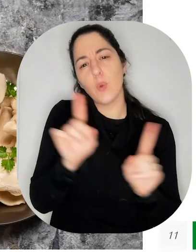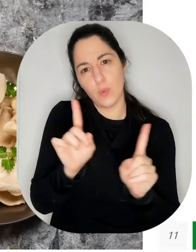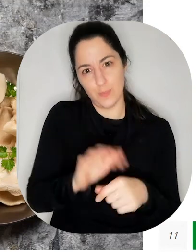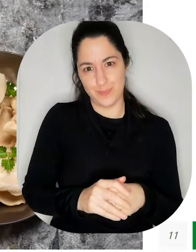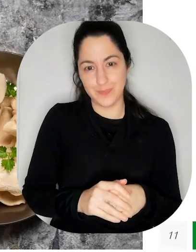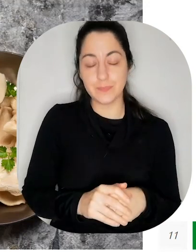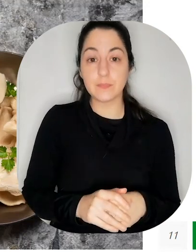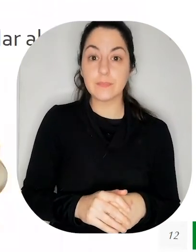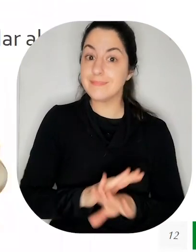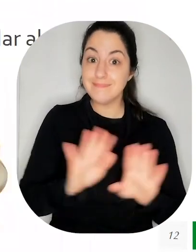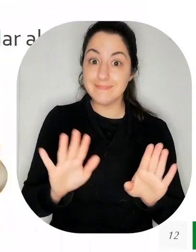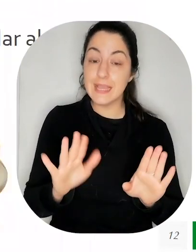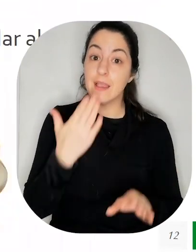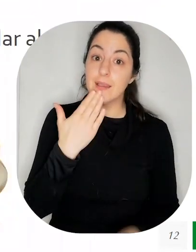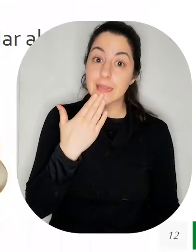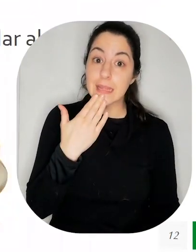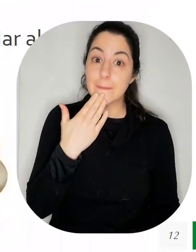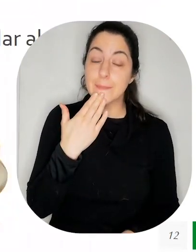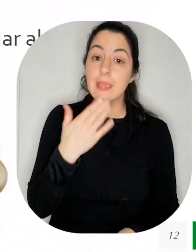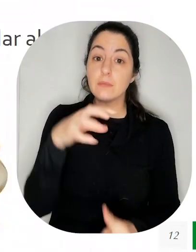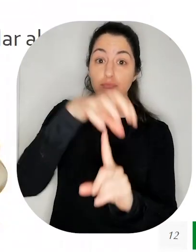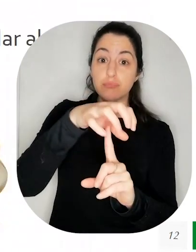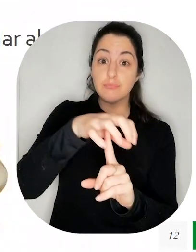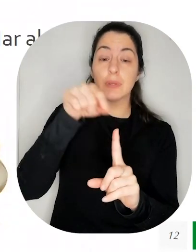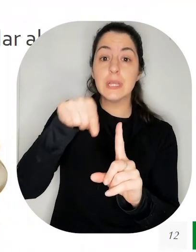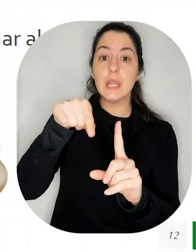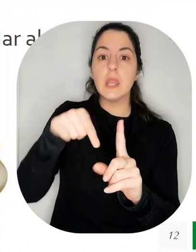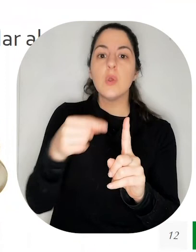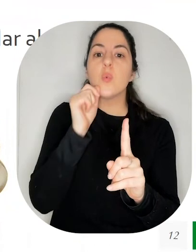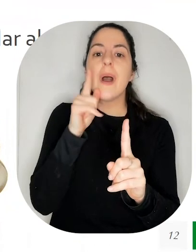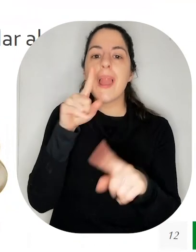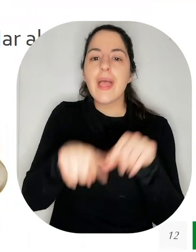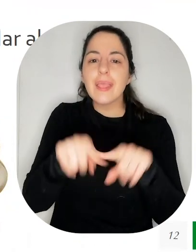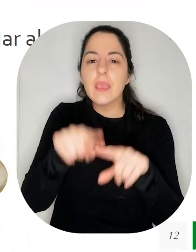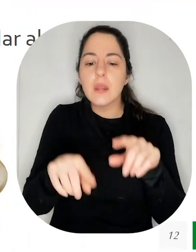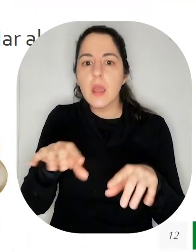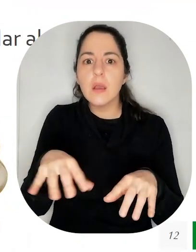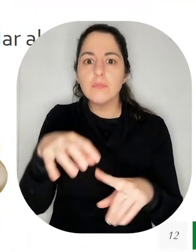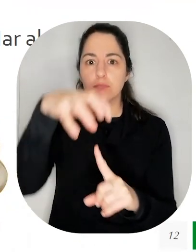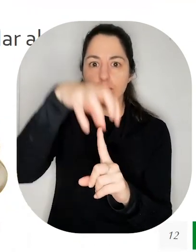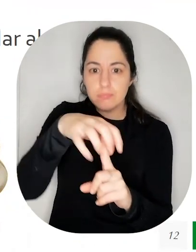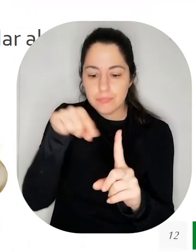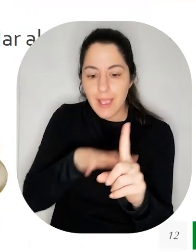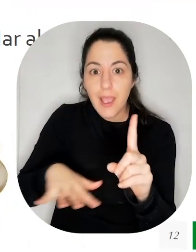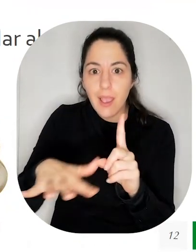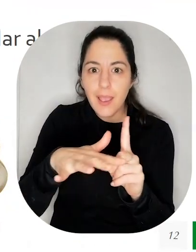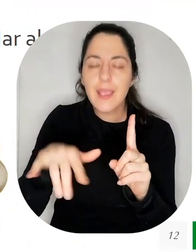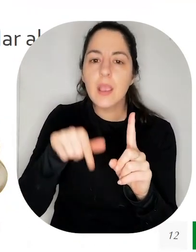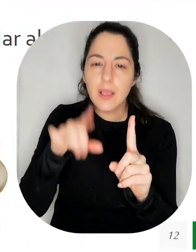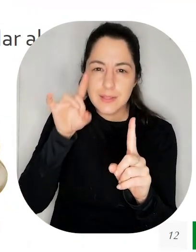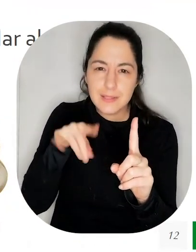cocciones prolongadas. Y finalmente, las condiciones del sustrato también influyen. Sabemos que, por